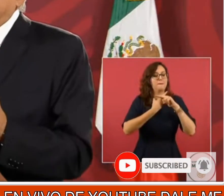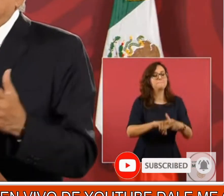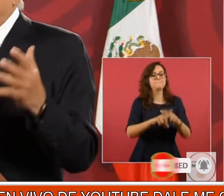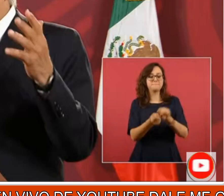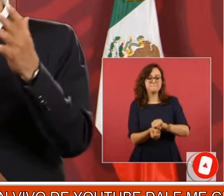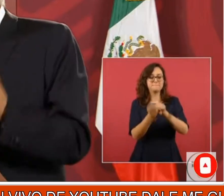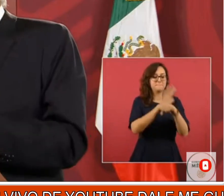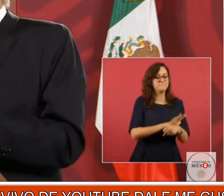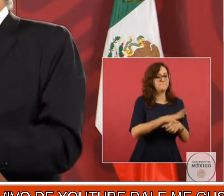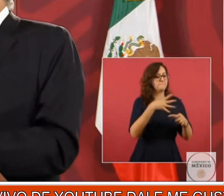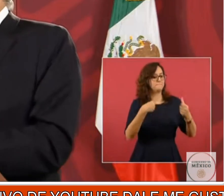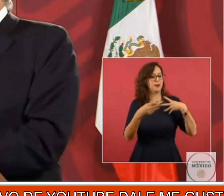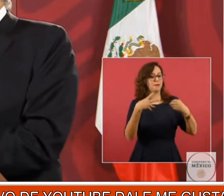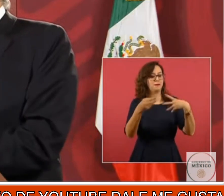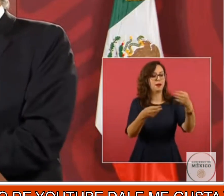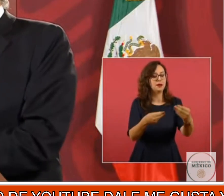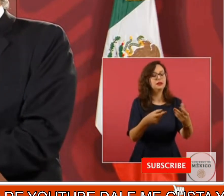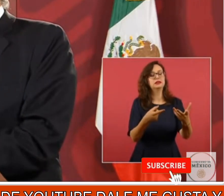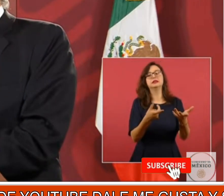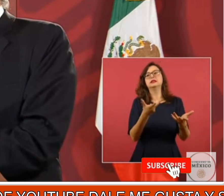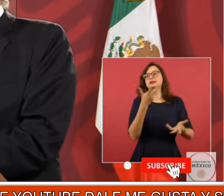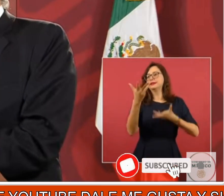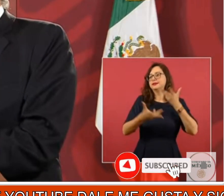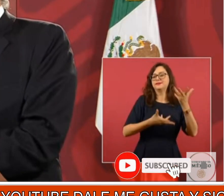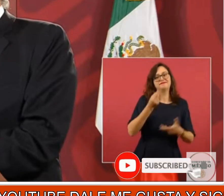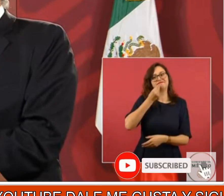la pandemia o que está disminuyendo